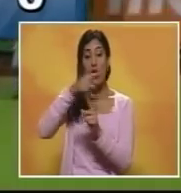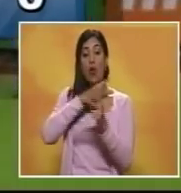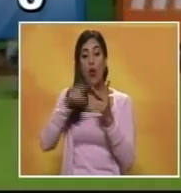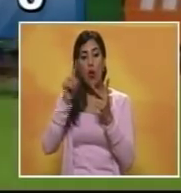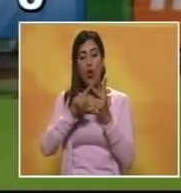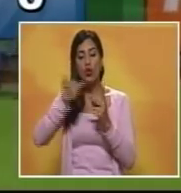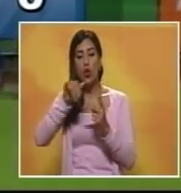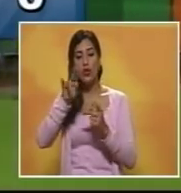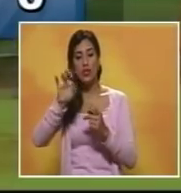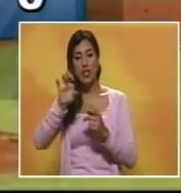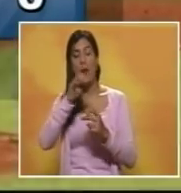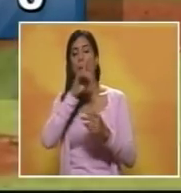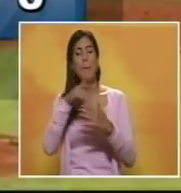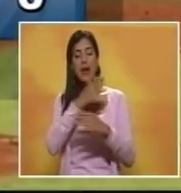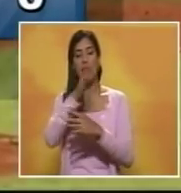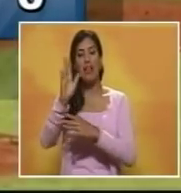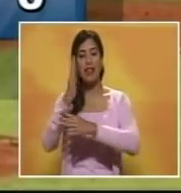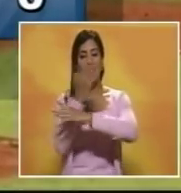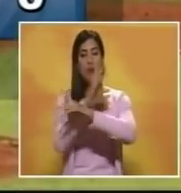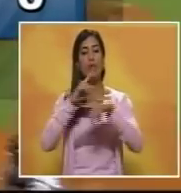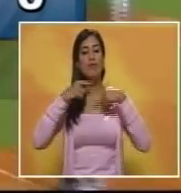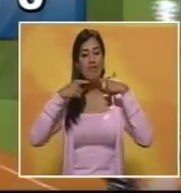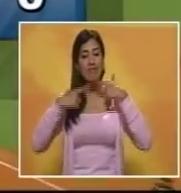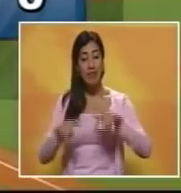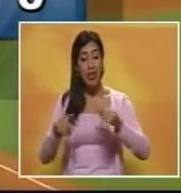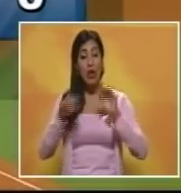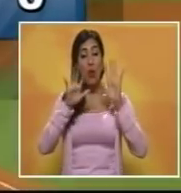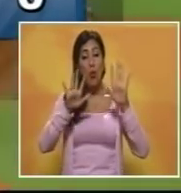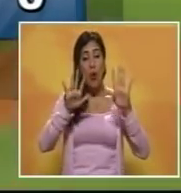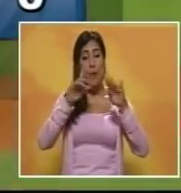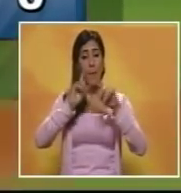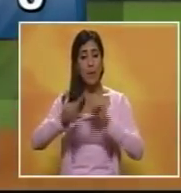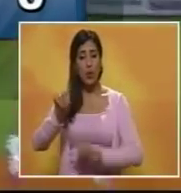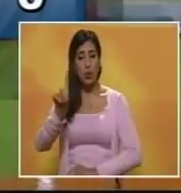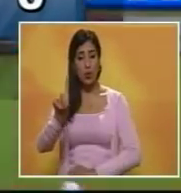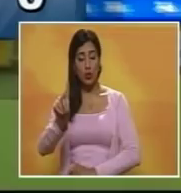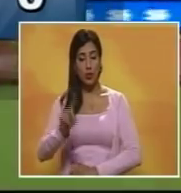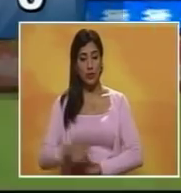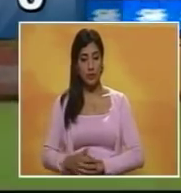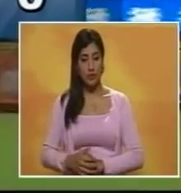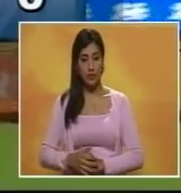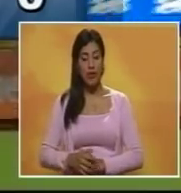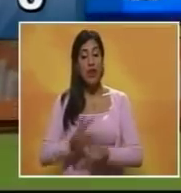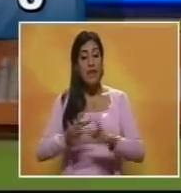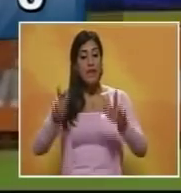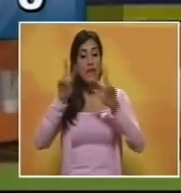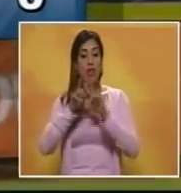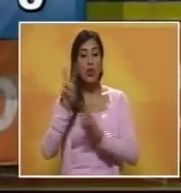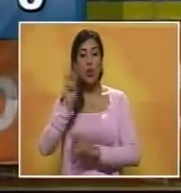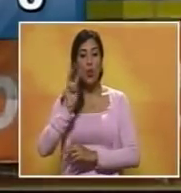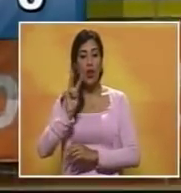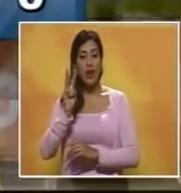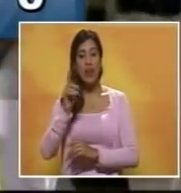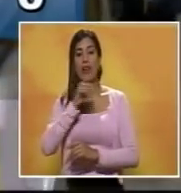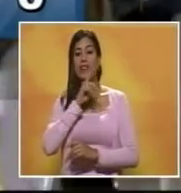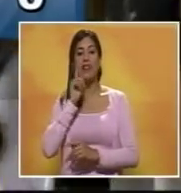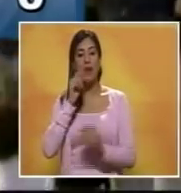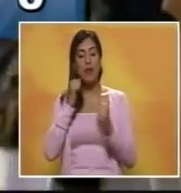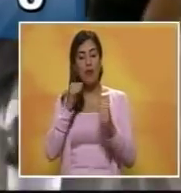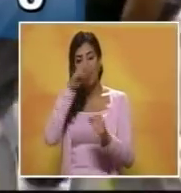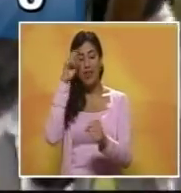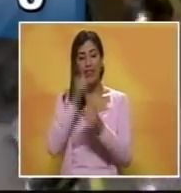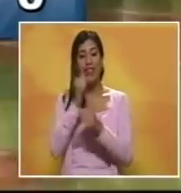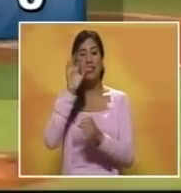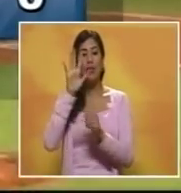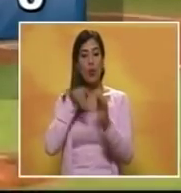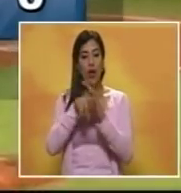Francisco Arcia y José Castillo para derrotar a Tiburones de La Guaira, 9 carreras por 1. La victoria fue para Williams Pérez tras una sólida labor de